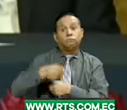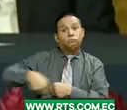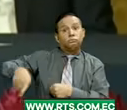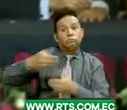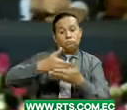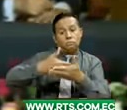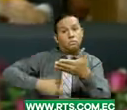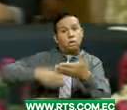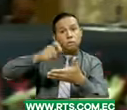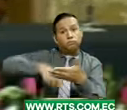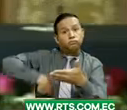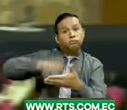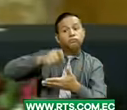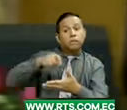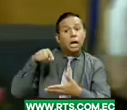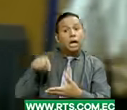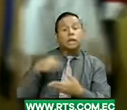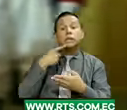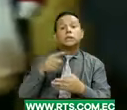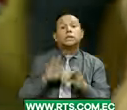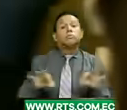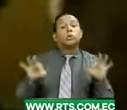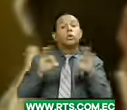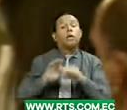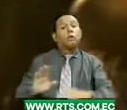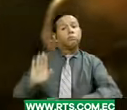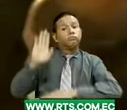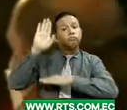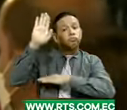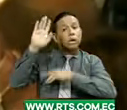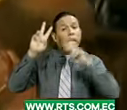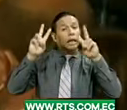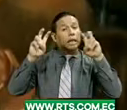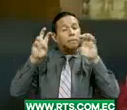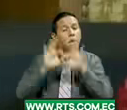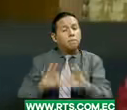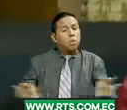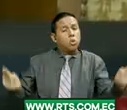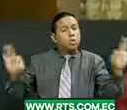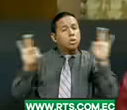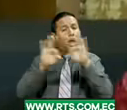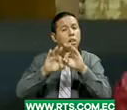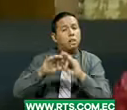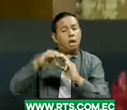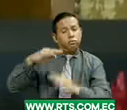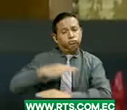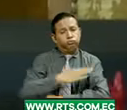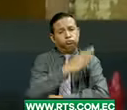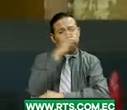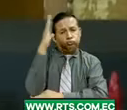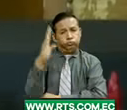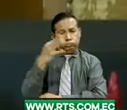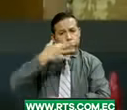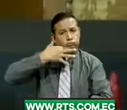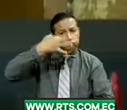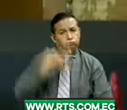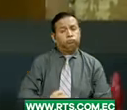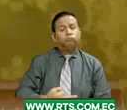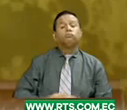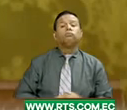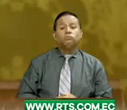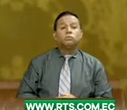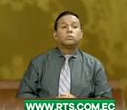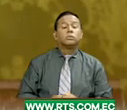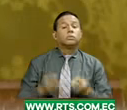además del compromiso para cumplir las normas de comportamiento ético gubernamental, mismas que entraron en vigencia también mediante decreto ejecutivo.